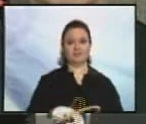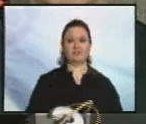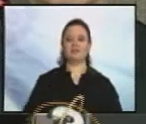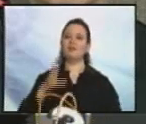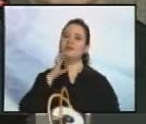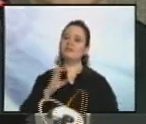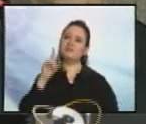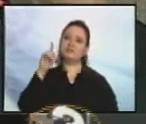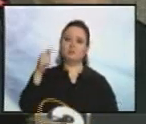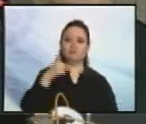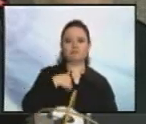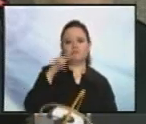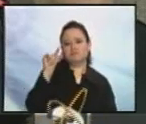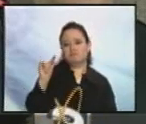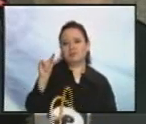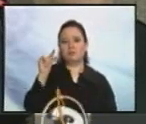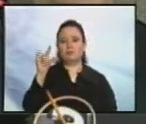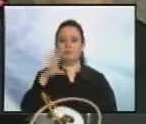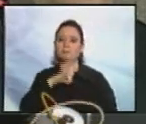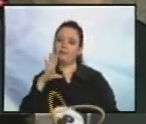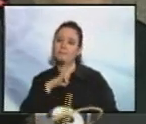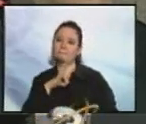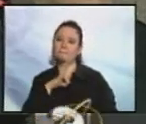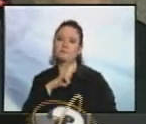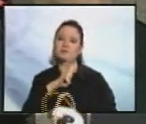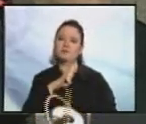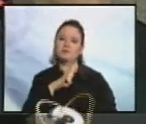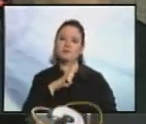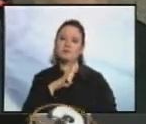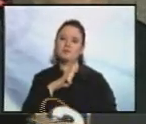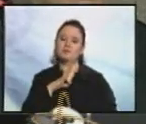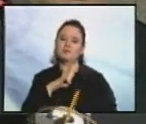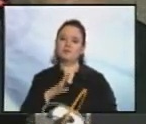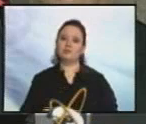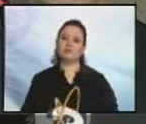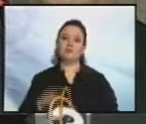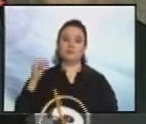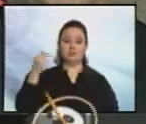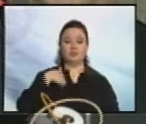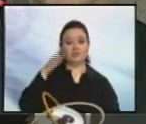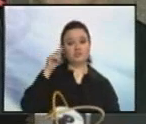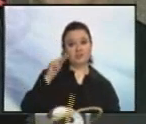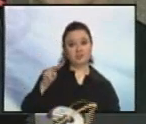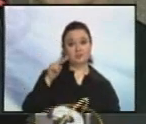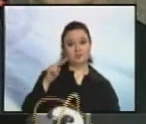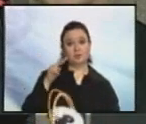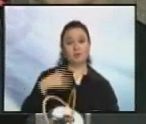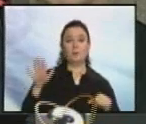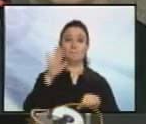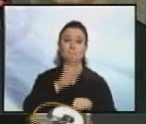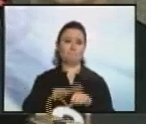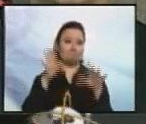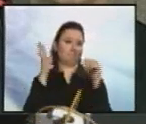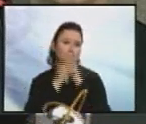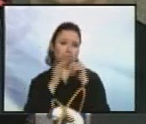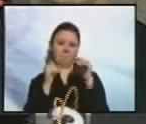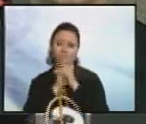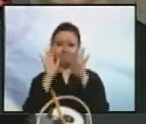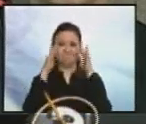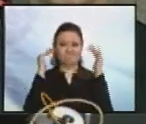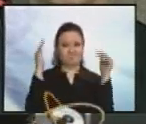breve contacto con el poder cuando se ha percibido con la mayor angustia